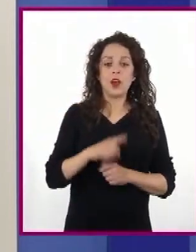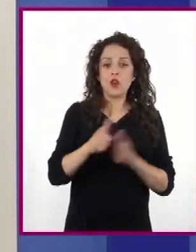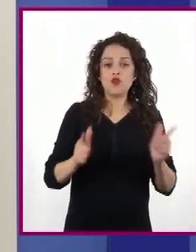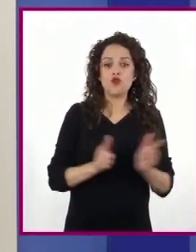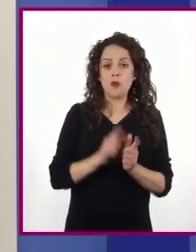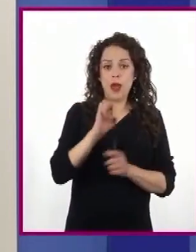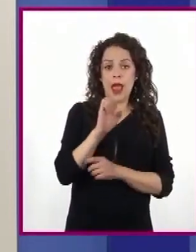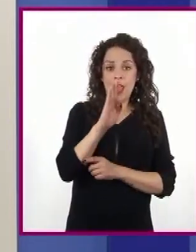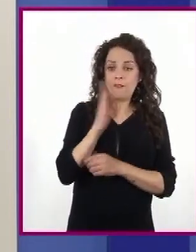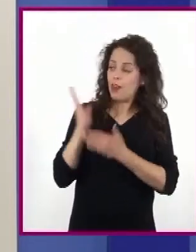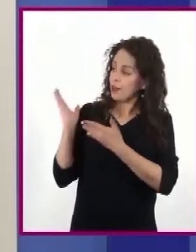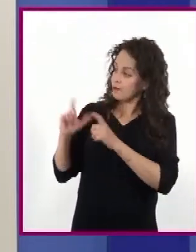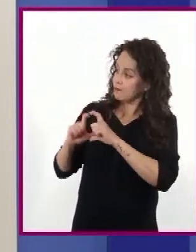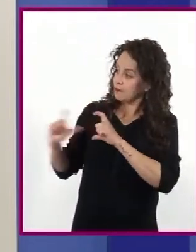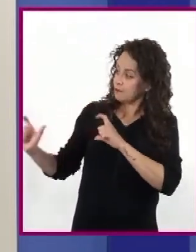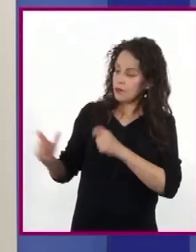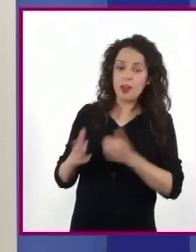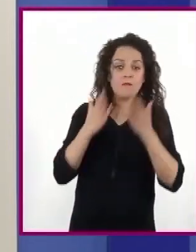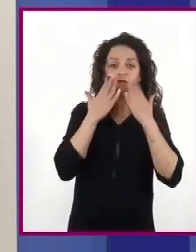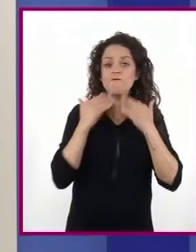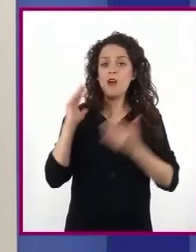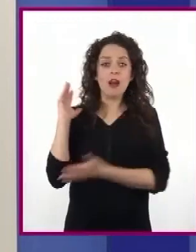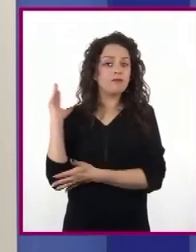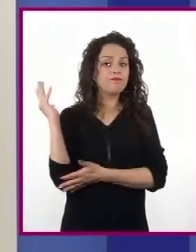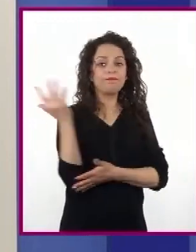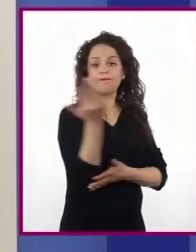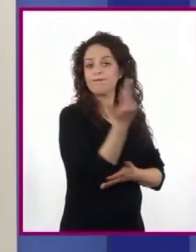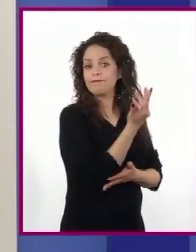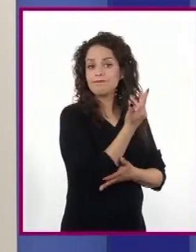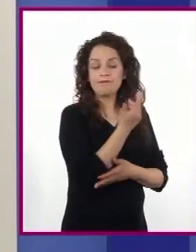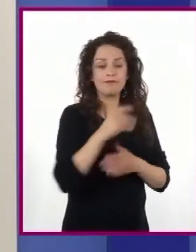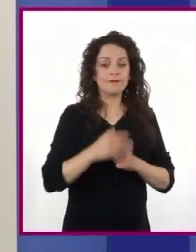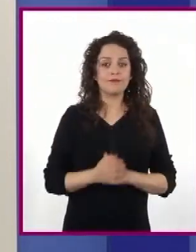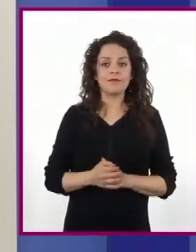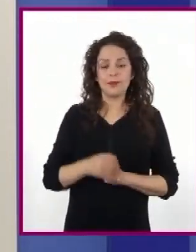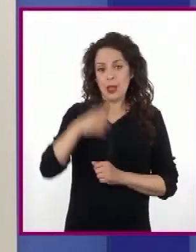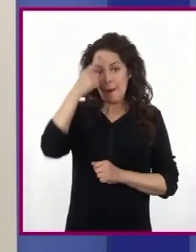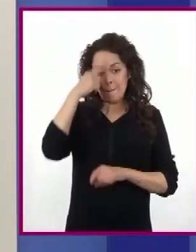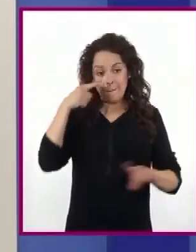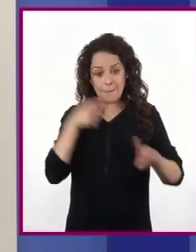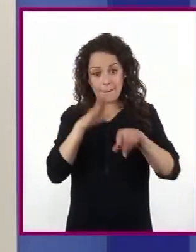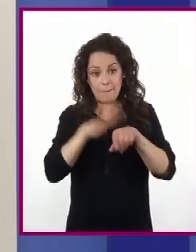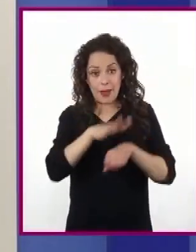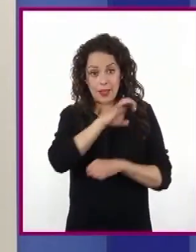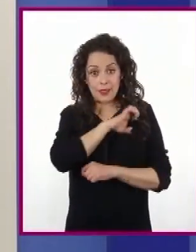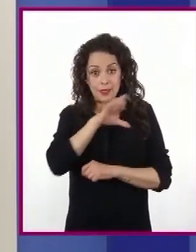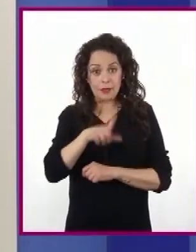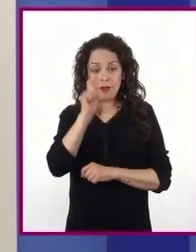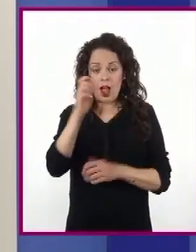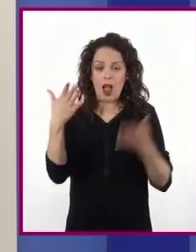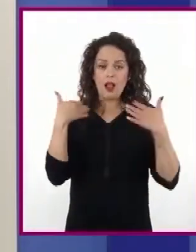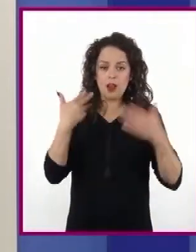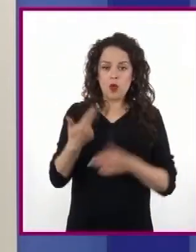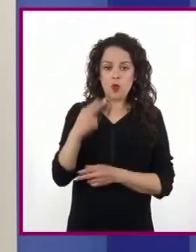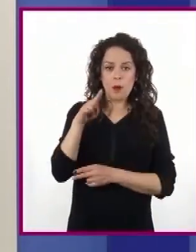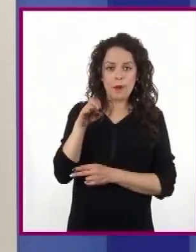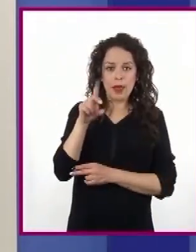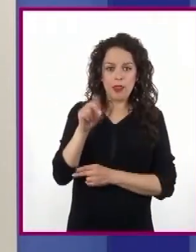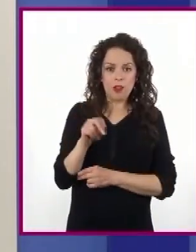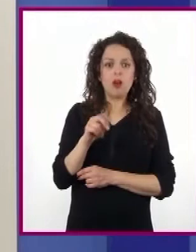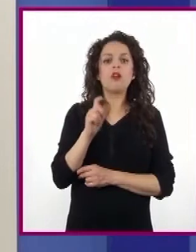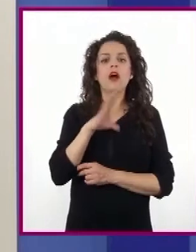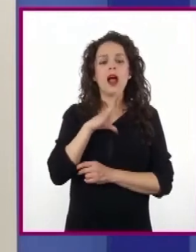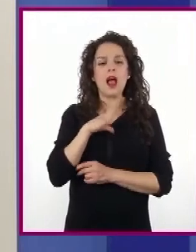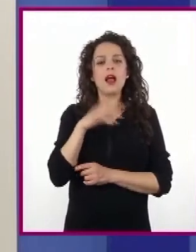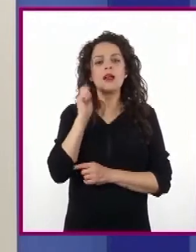no existe vegetación. Para obtener los tipos fundamentales de climas húmedos, se hace una combinación de